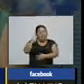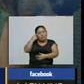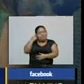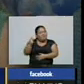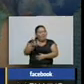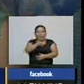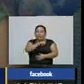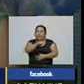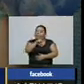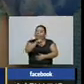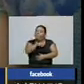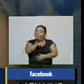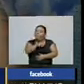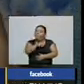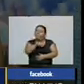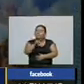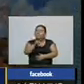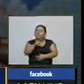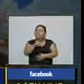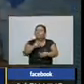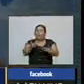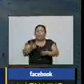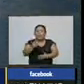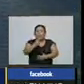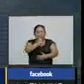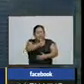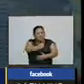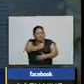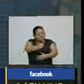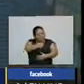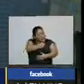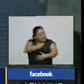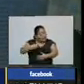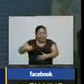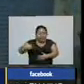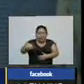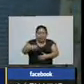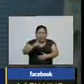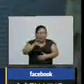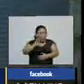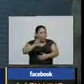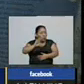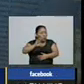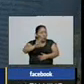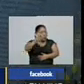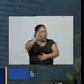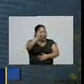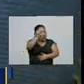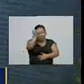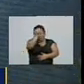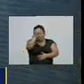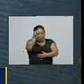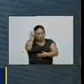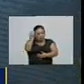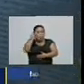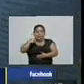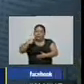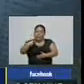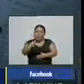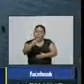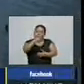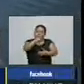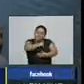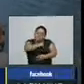pasado y es un dolor eterno, dolor que jamás se va a poder borrar, siempre va a estar allí